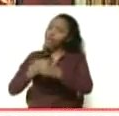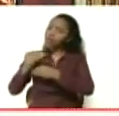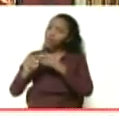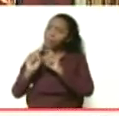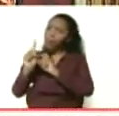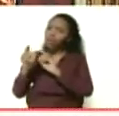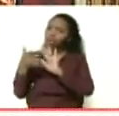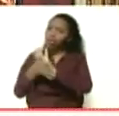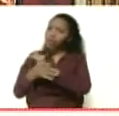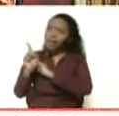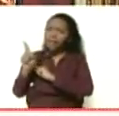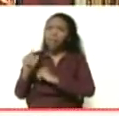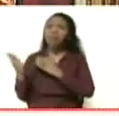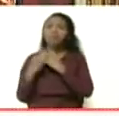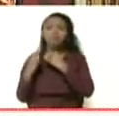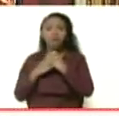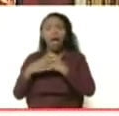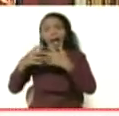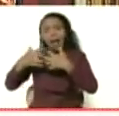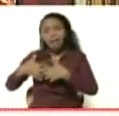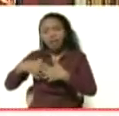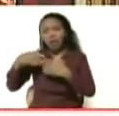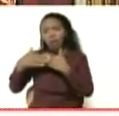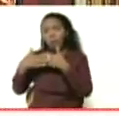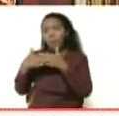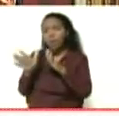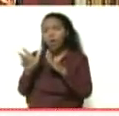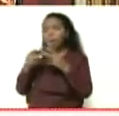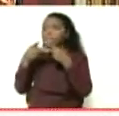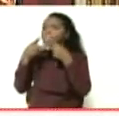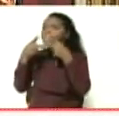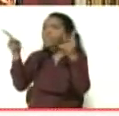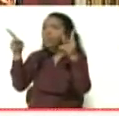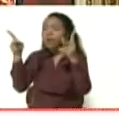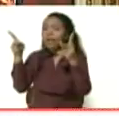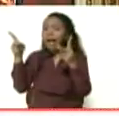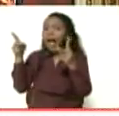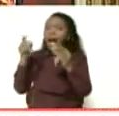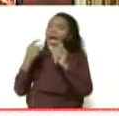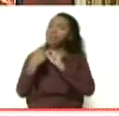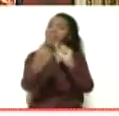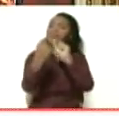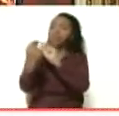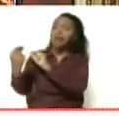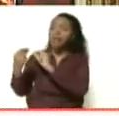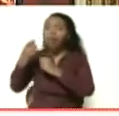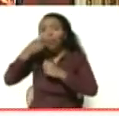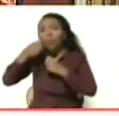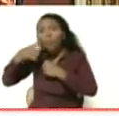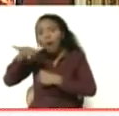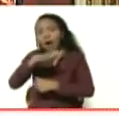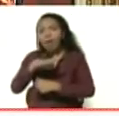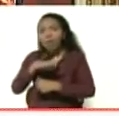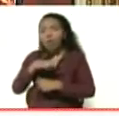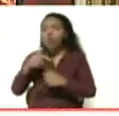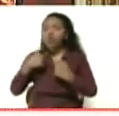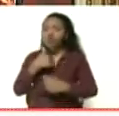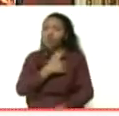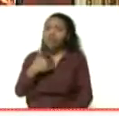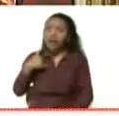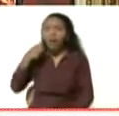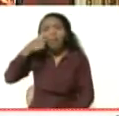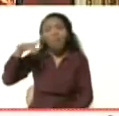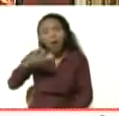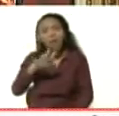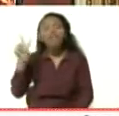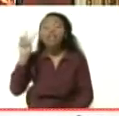pero llama a la reflexión abierta, pública, en debate con el pueblo. En debate. Yo quiero que el pueblo de